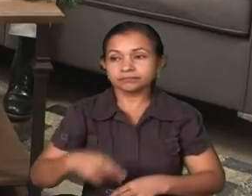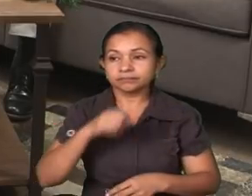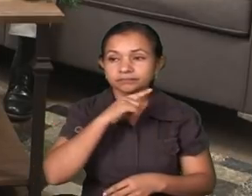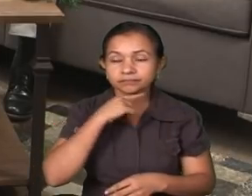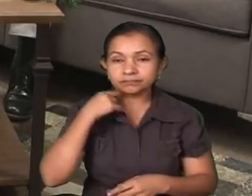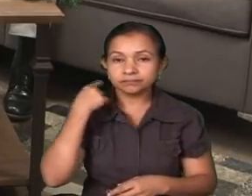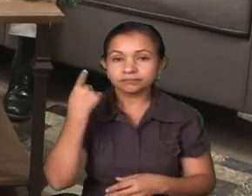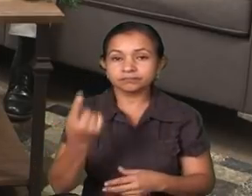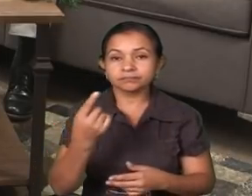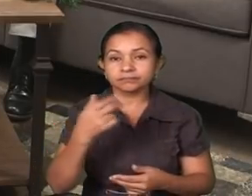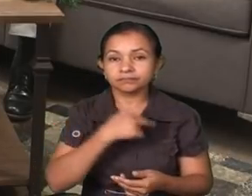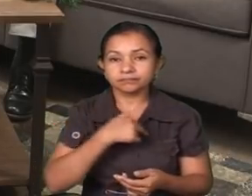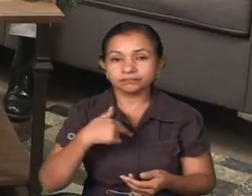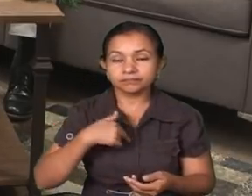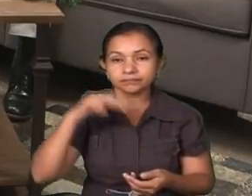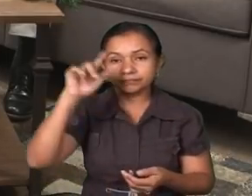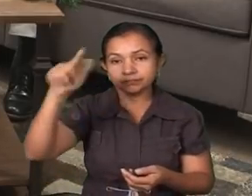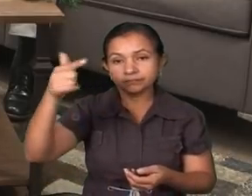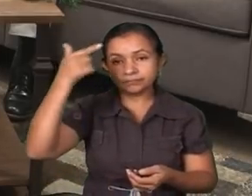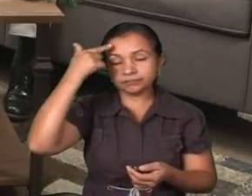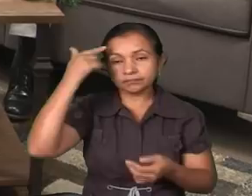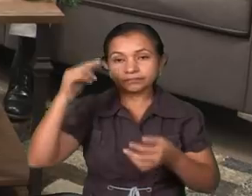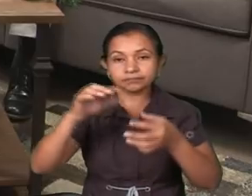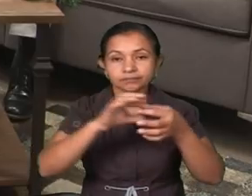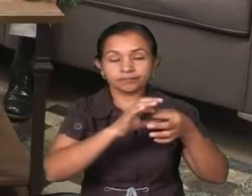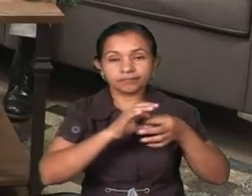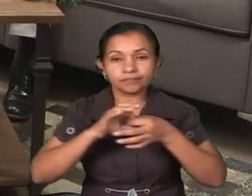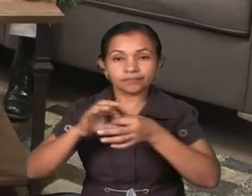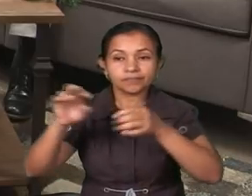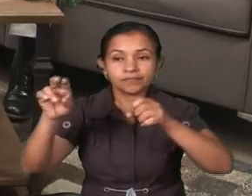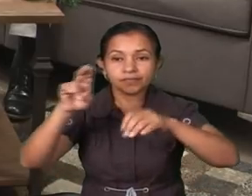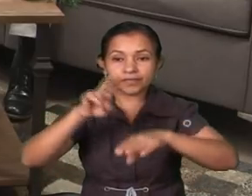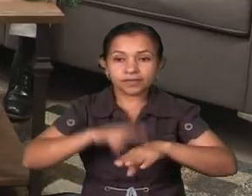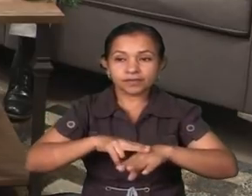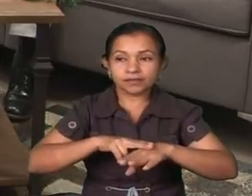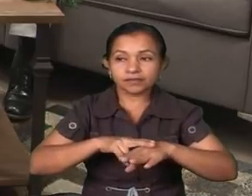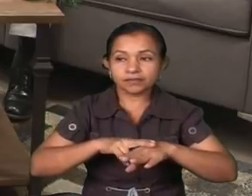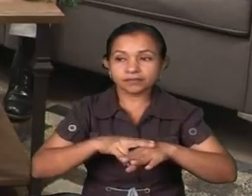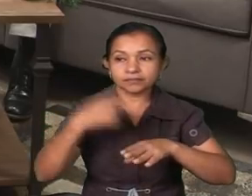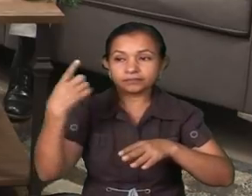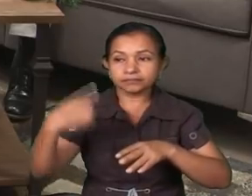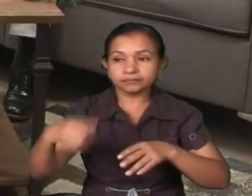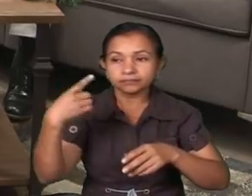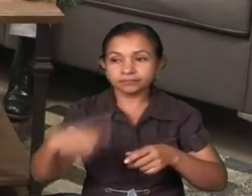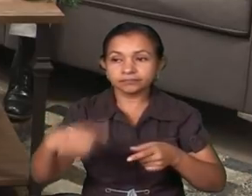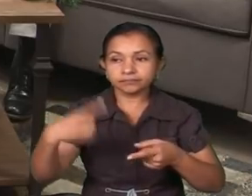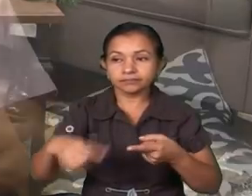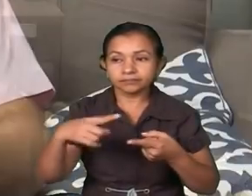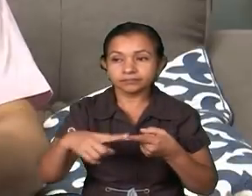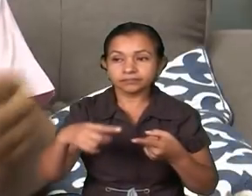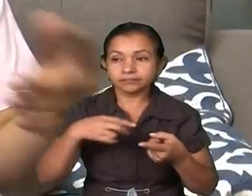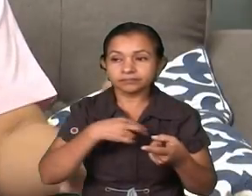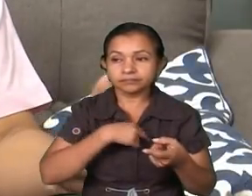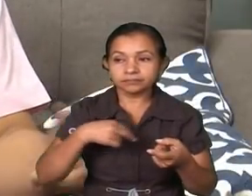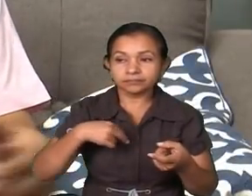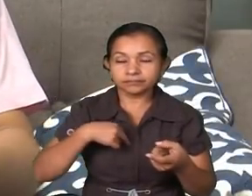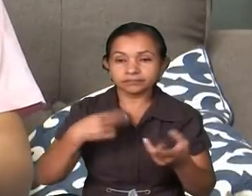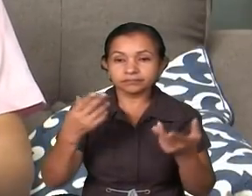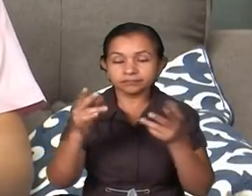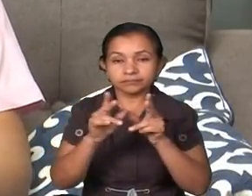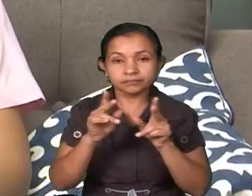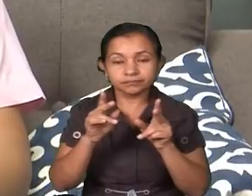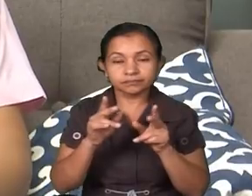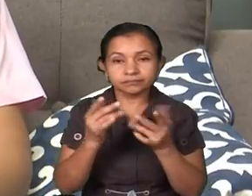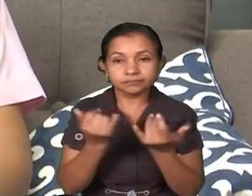realista a partir de lo que viene haciendo el gobierno de reconciliación y unidad nacional, que no es otra cosa que restituir derecho, acercar el pueblo, el gobierno al pueblo